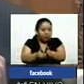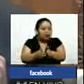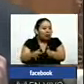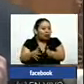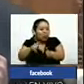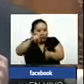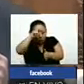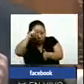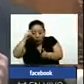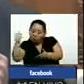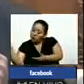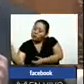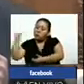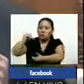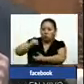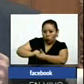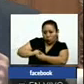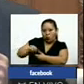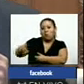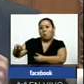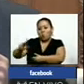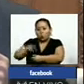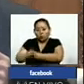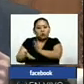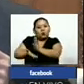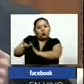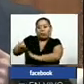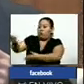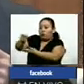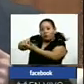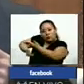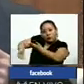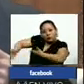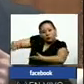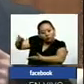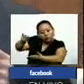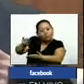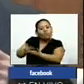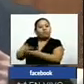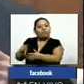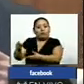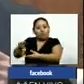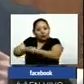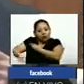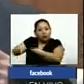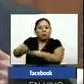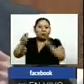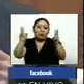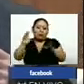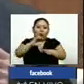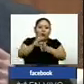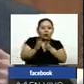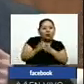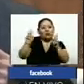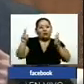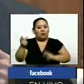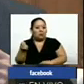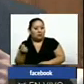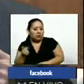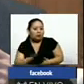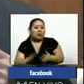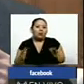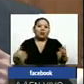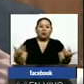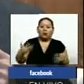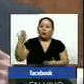de amistad, de desarrollo, de cooperación, de intercambios tanto culturales, comerciales, como